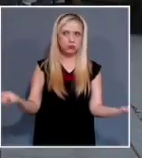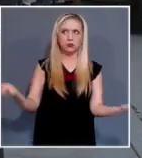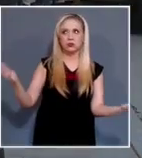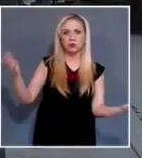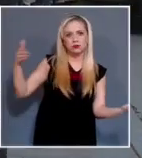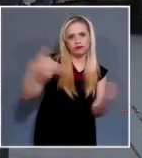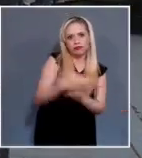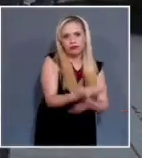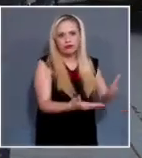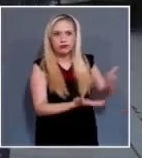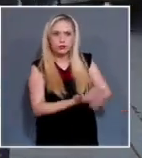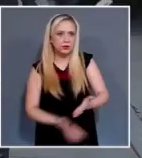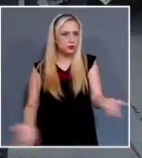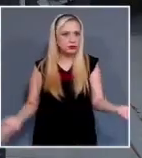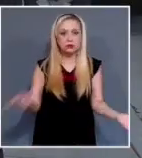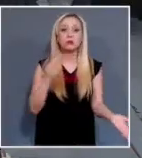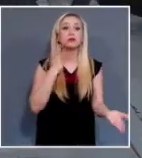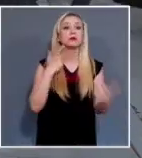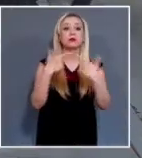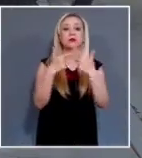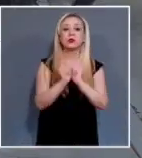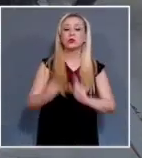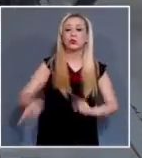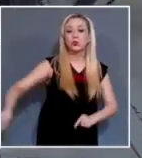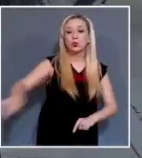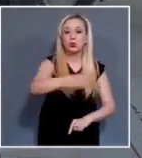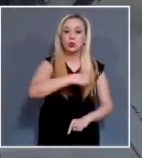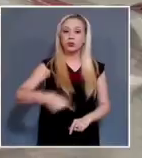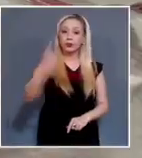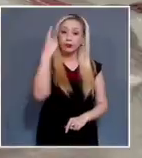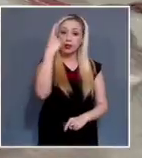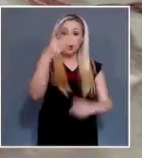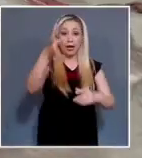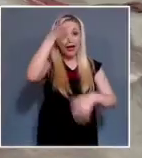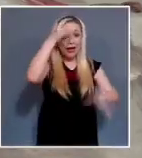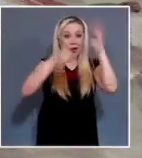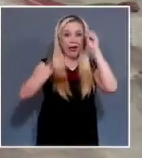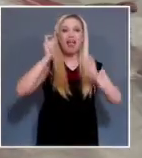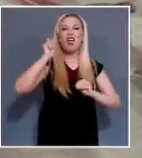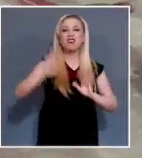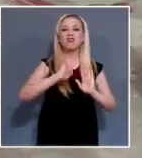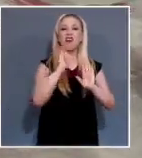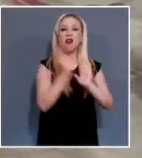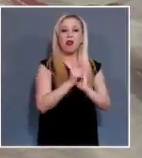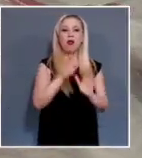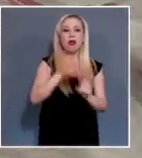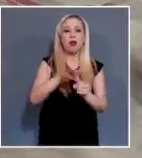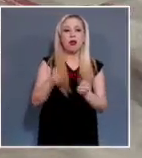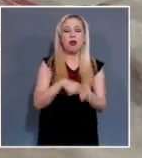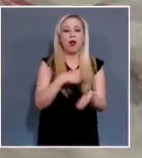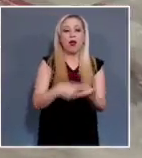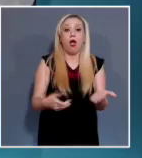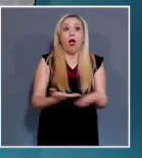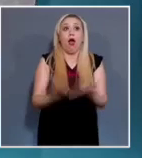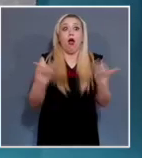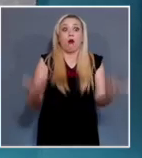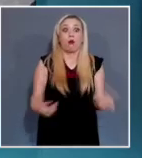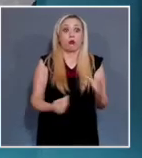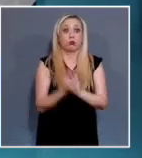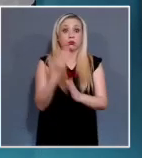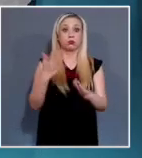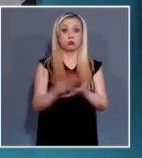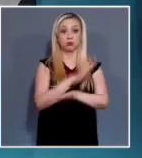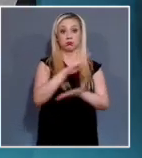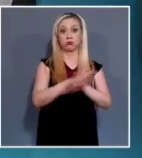políticos tengan una verdadera capacitación en materia electoral para enfrentar los nuevos retos que tiene la vida democrática del país. Hay